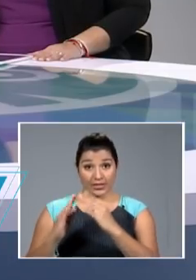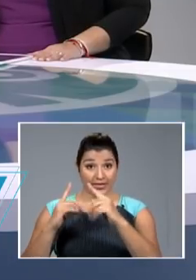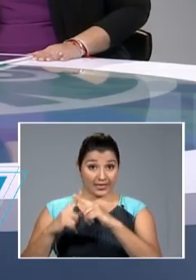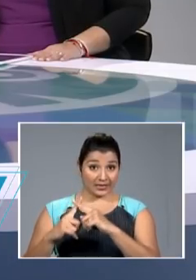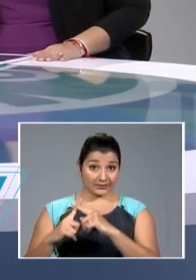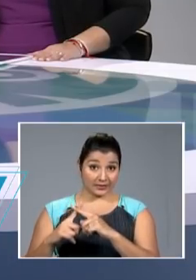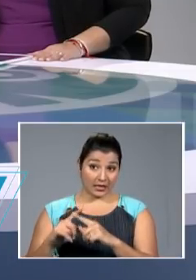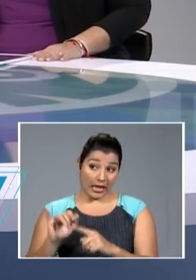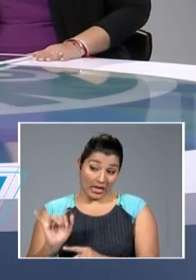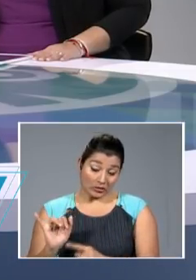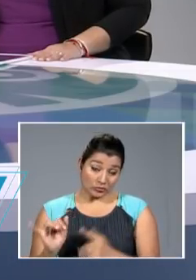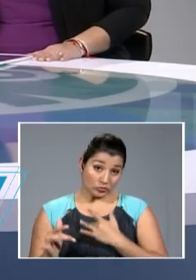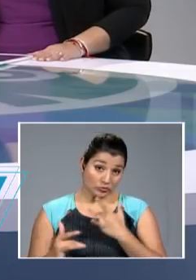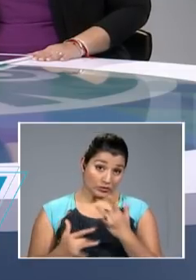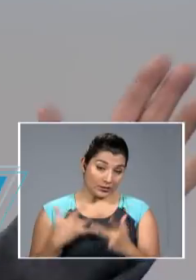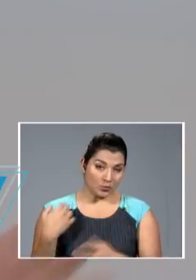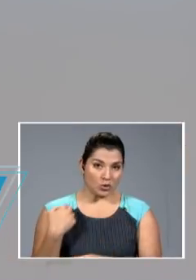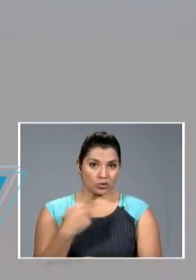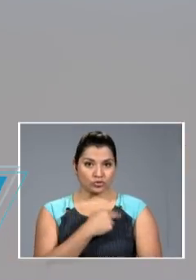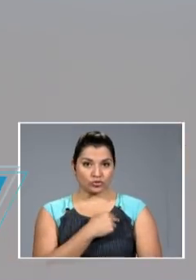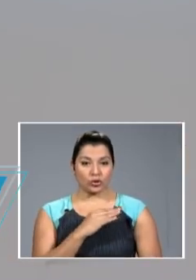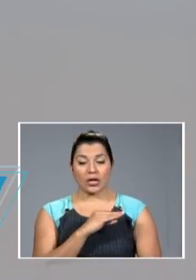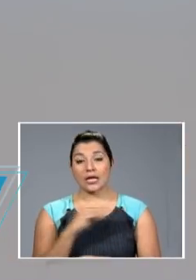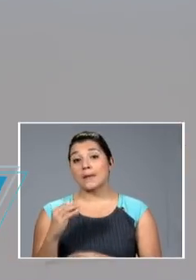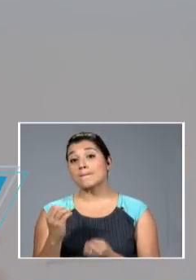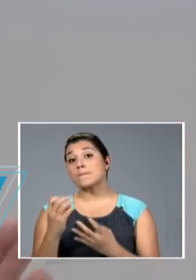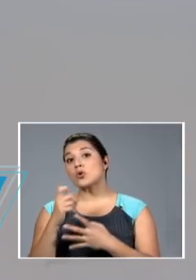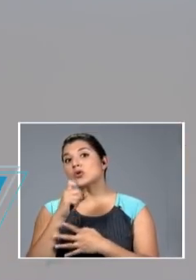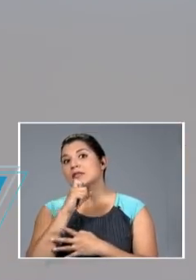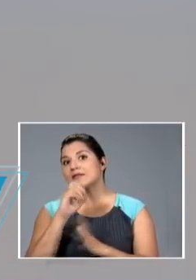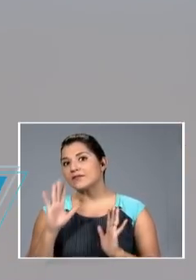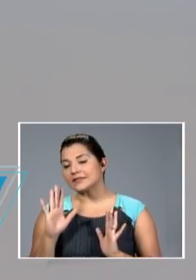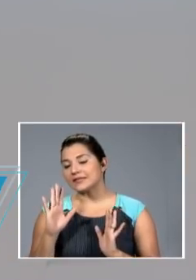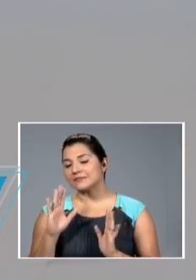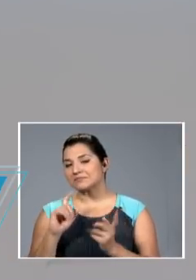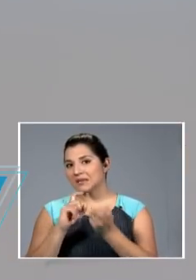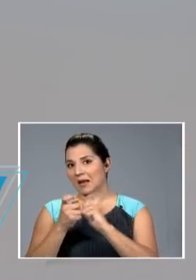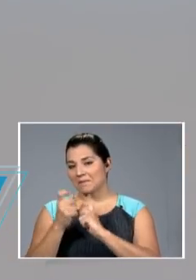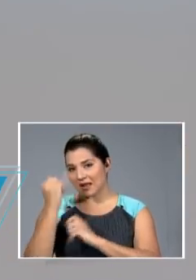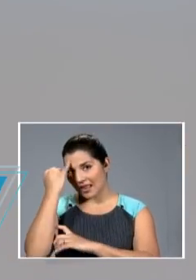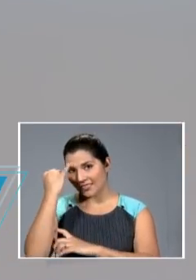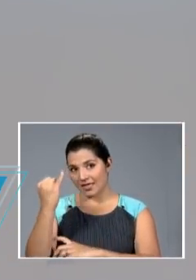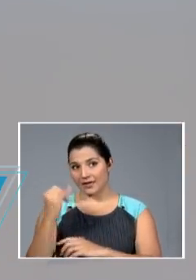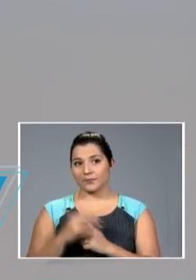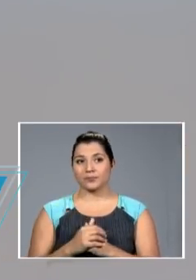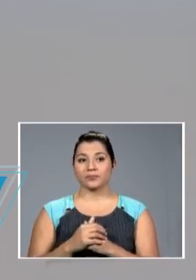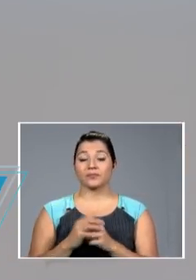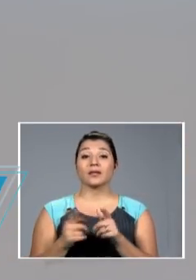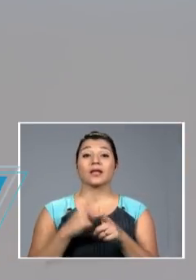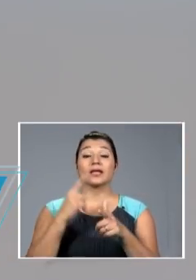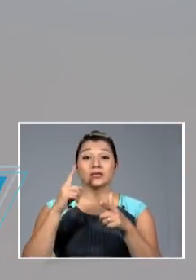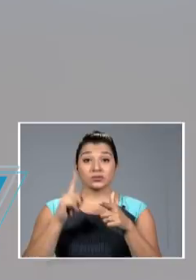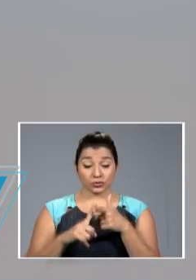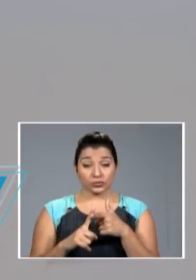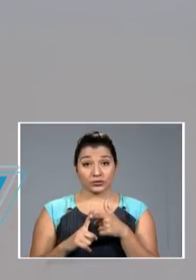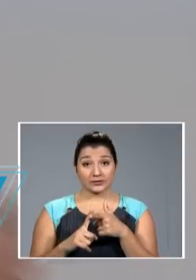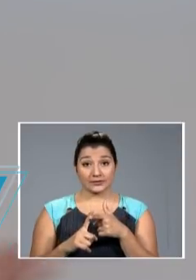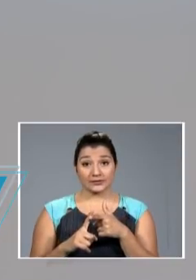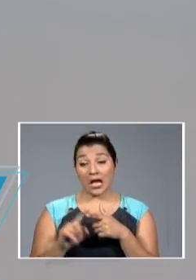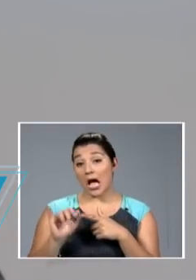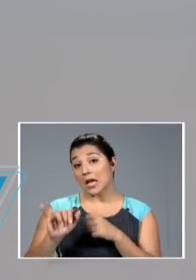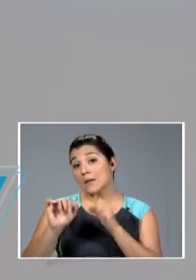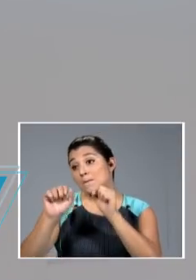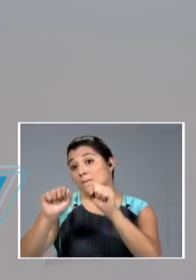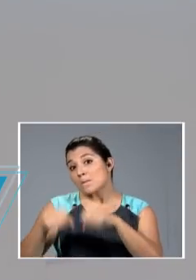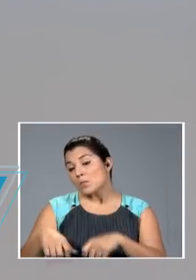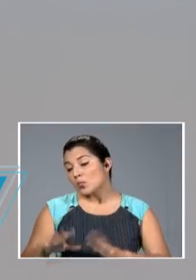la impresión que uno tiene y difícilmente va a ser de otra manera. De tal manera que ahí podría